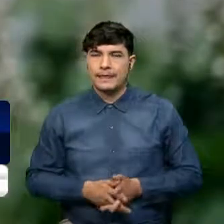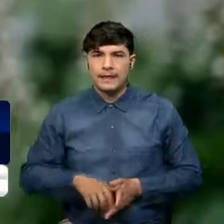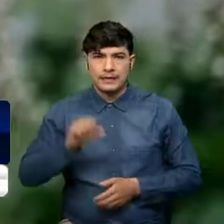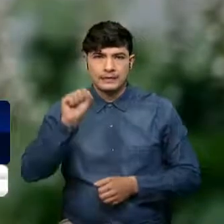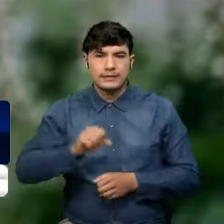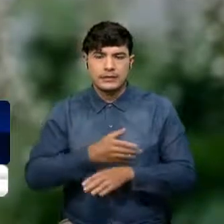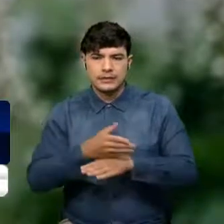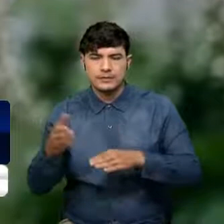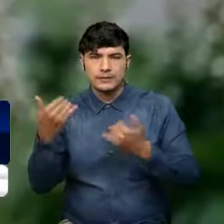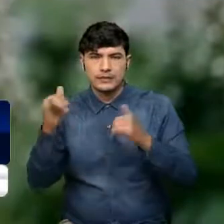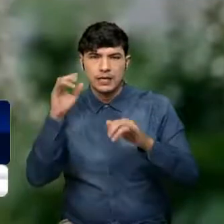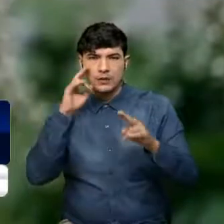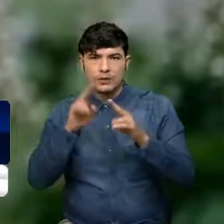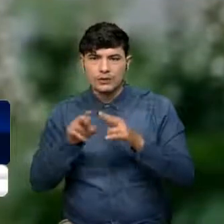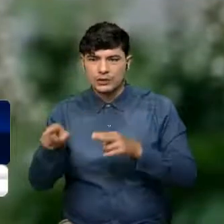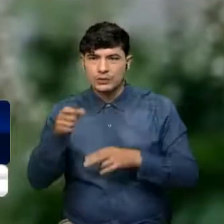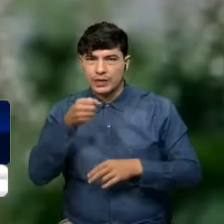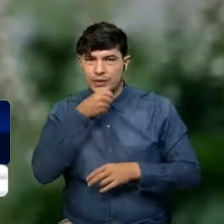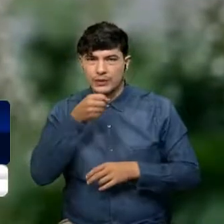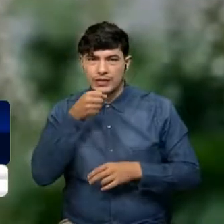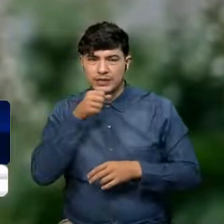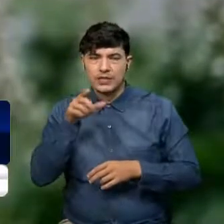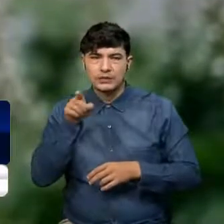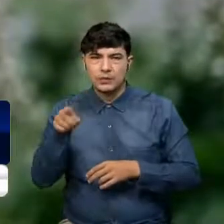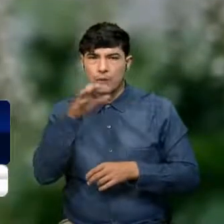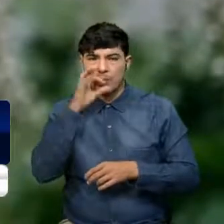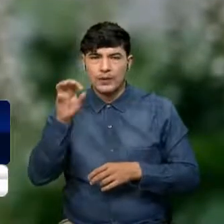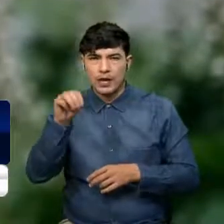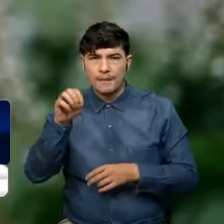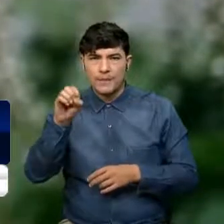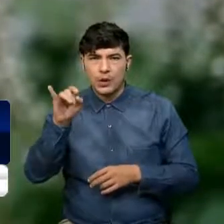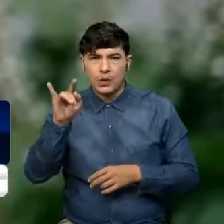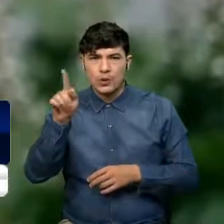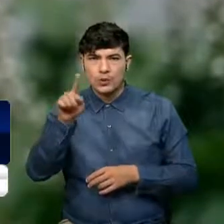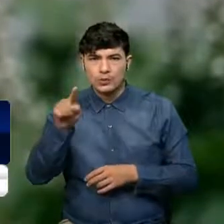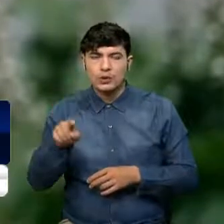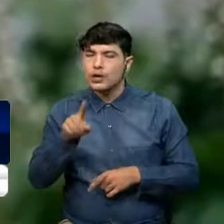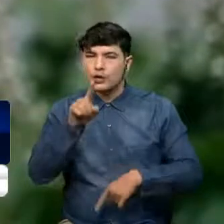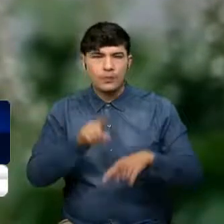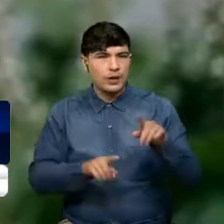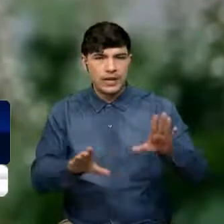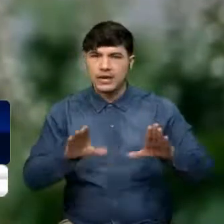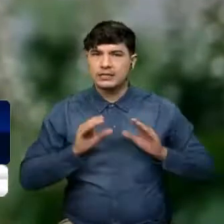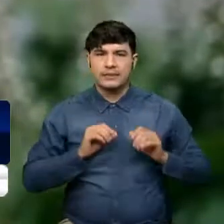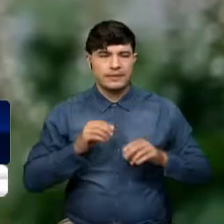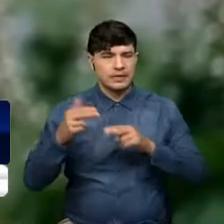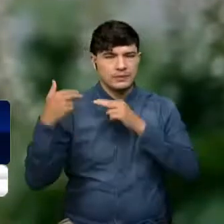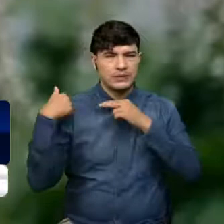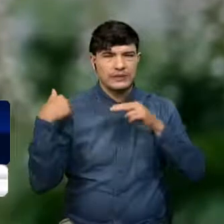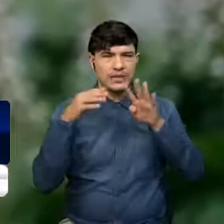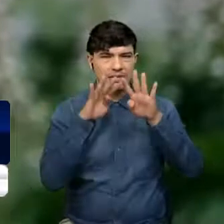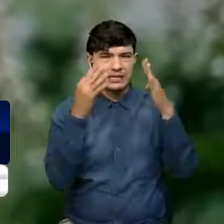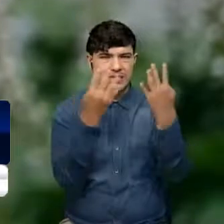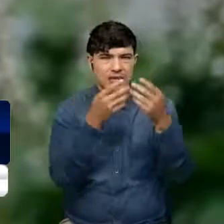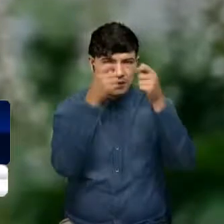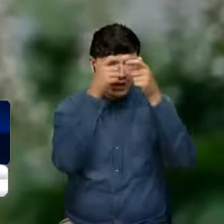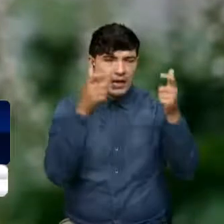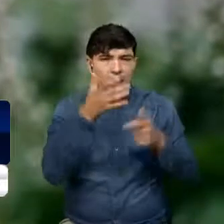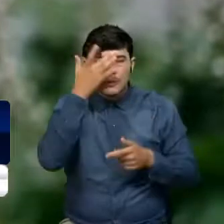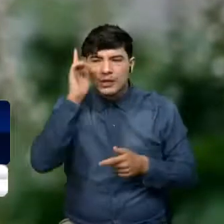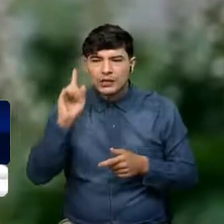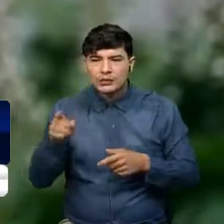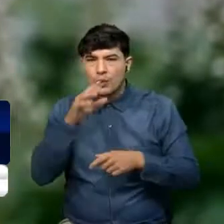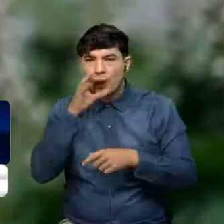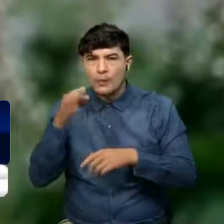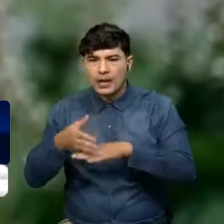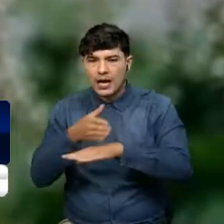Luego de conocerse la noticia de la posible inhabilidad de Antanas Mockus para ocupar su cargo como senador de la República por una presunta contratación